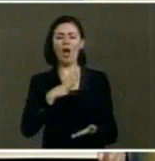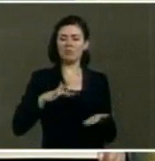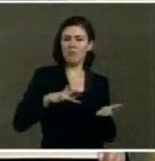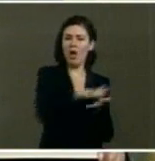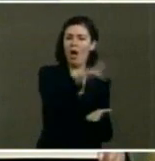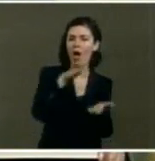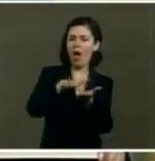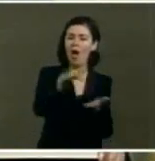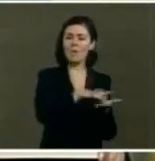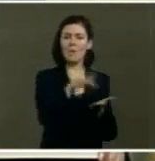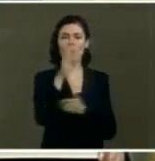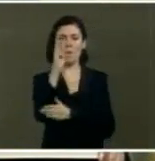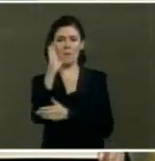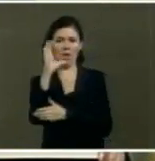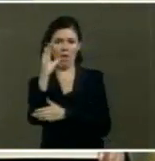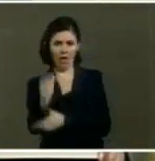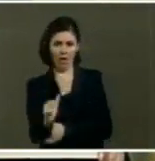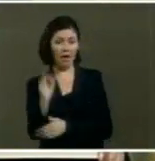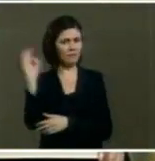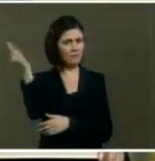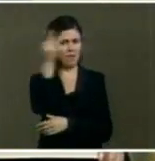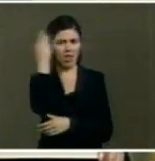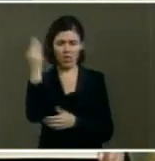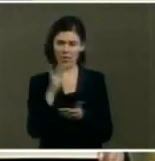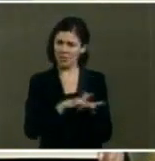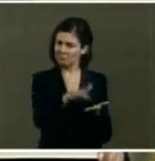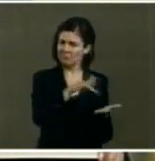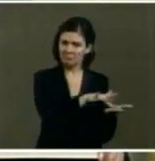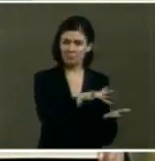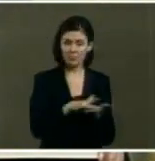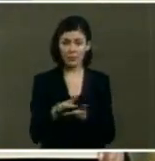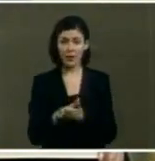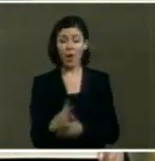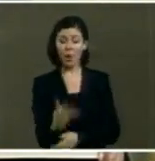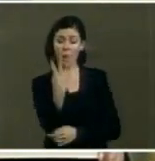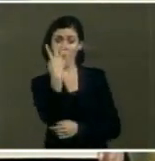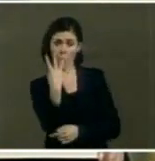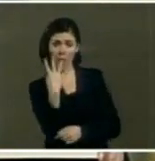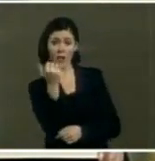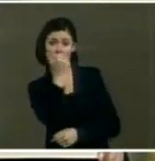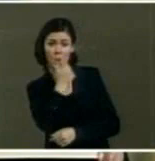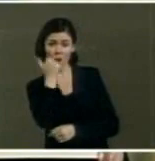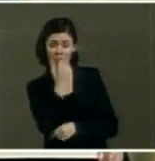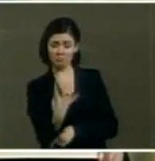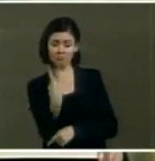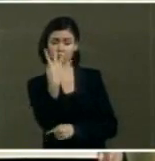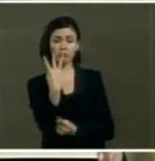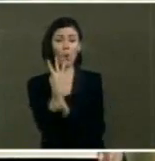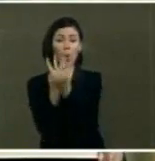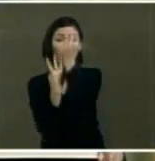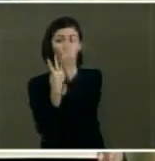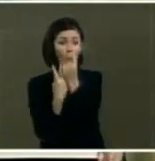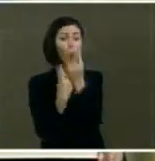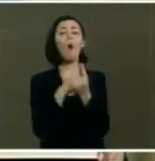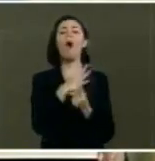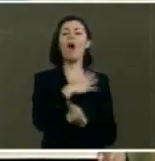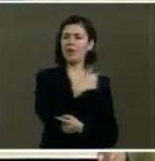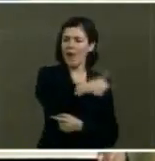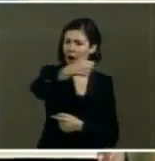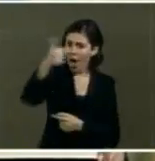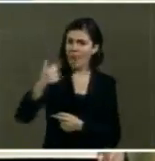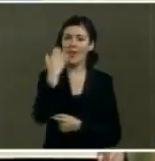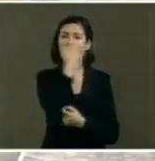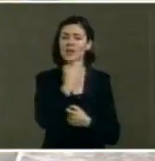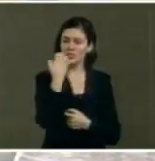federal. Esto es, uno de cada cuatro alumnos en las escuelas públicas. Y algo